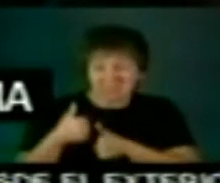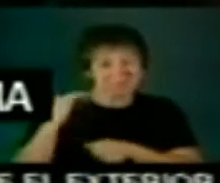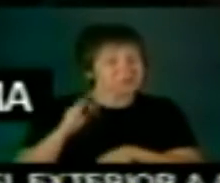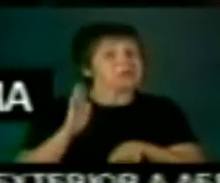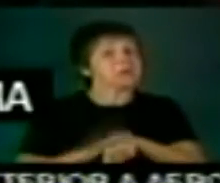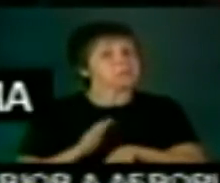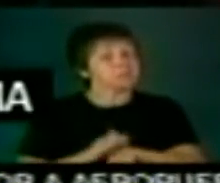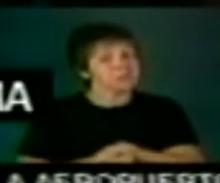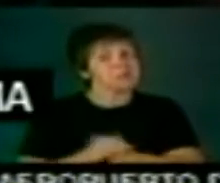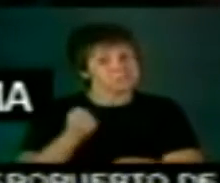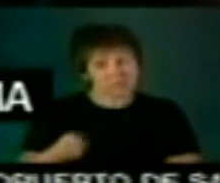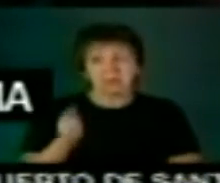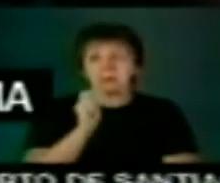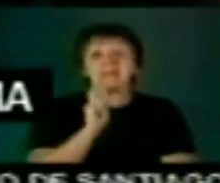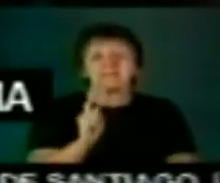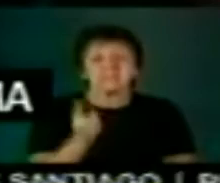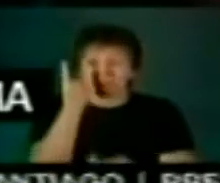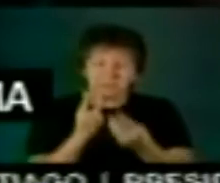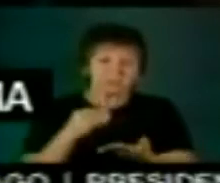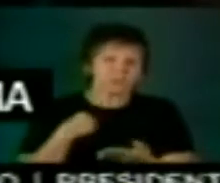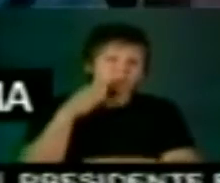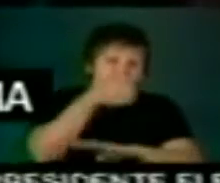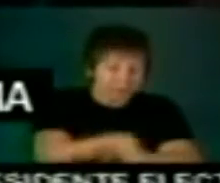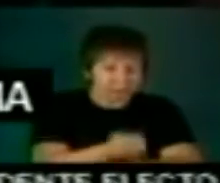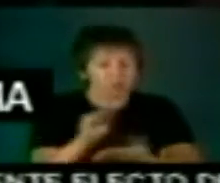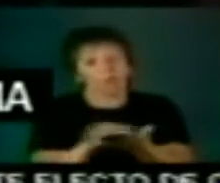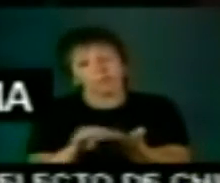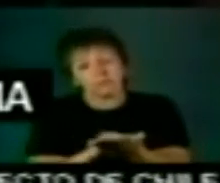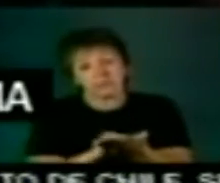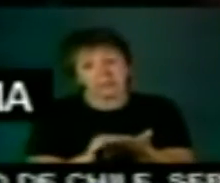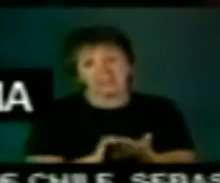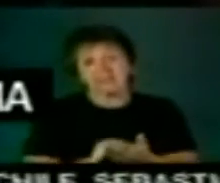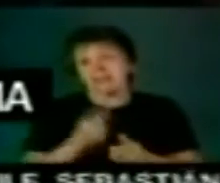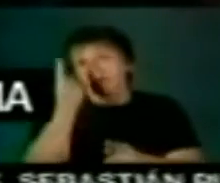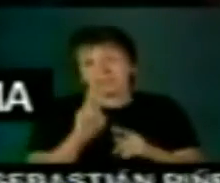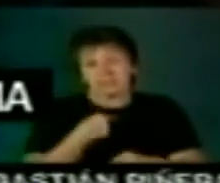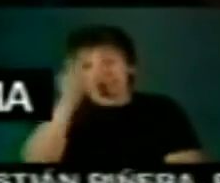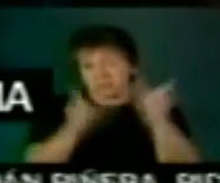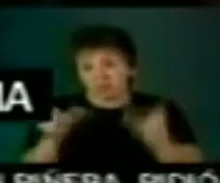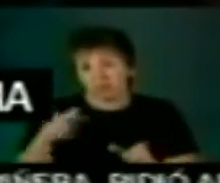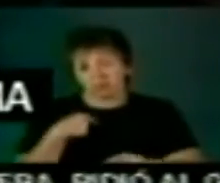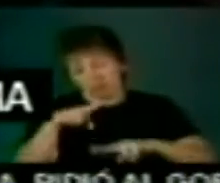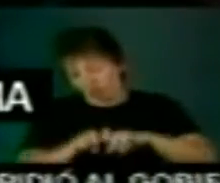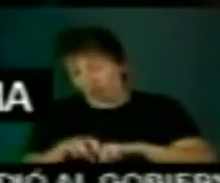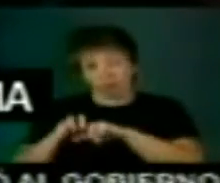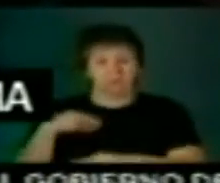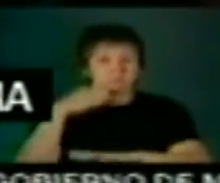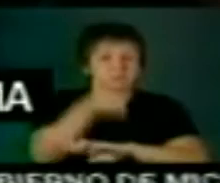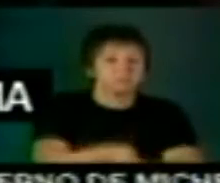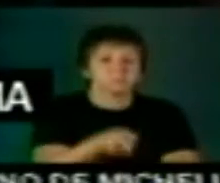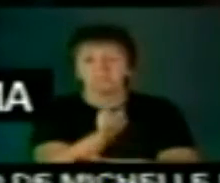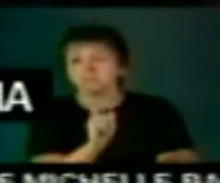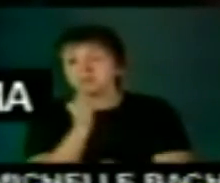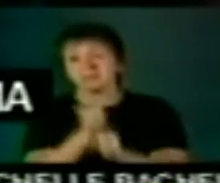se paguen en algunas oficinas 7, 8 veces más que los que recibe quien realiza